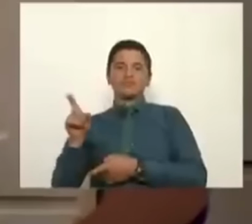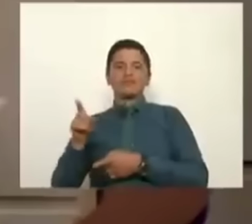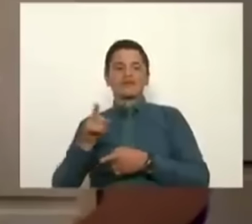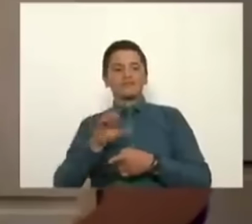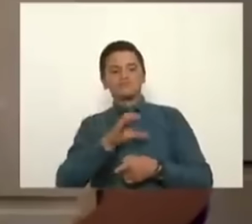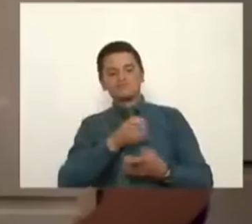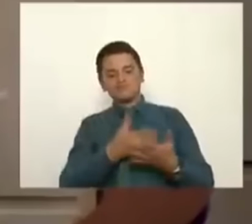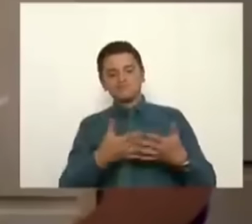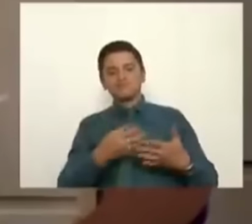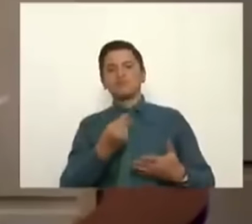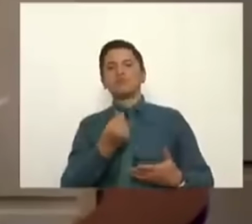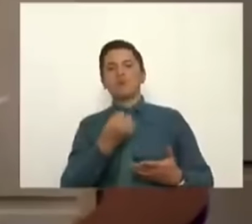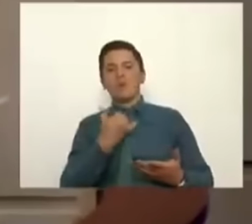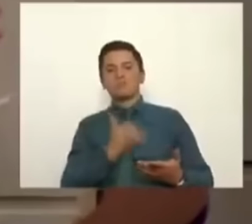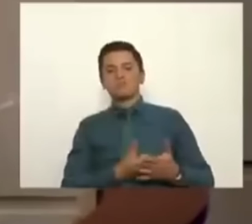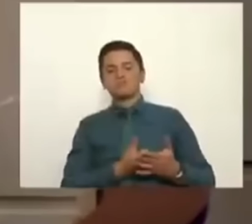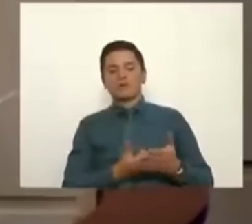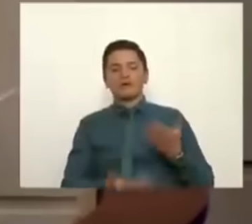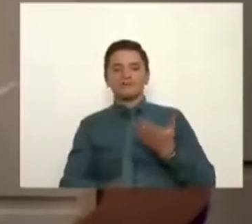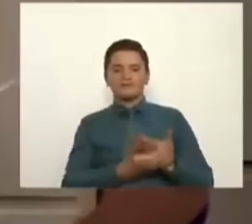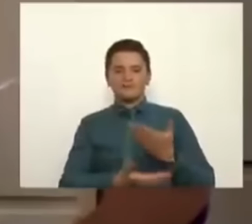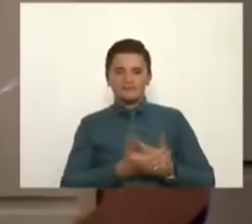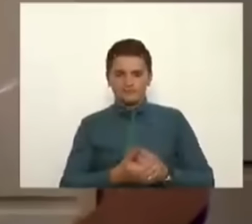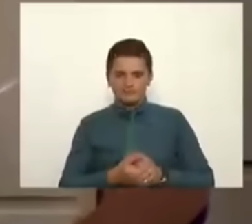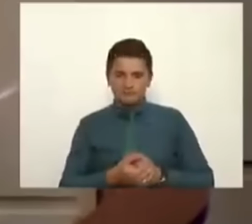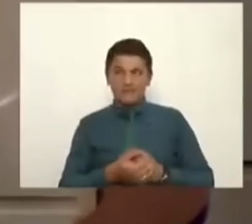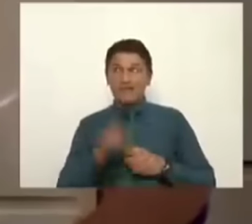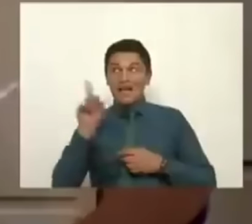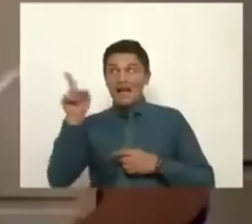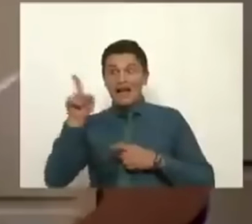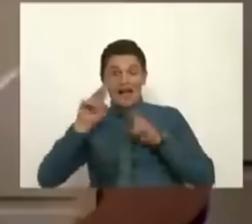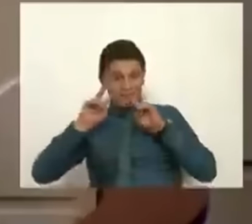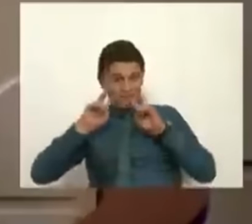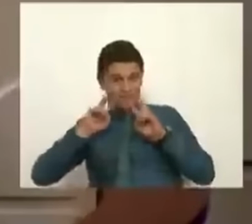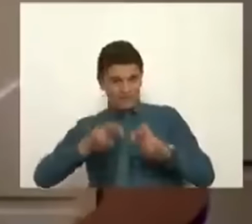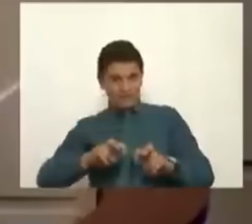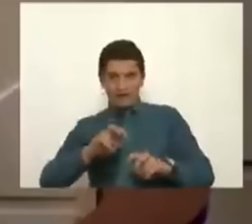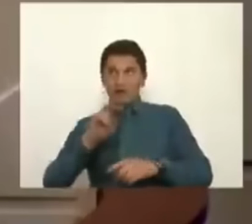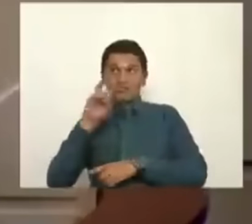está establecida. La fiscalía no investiga esto.